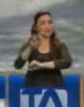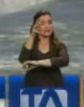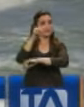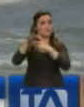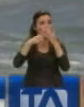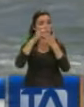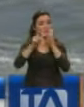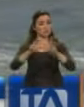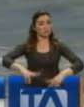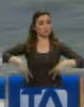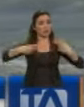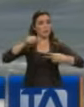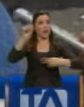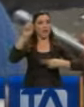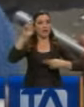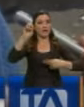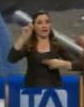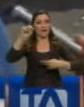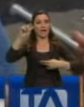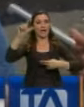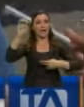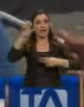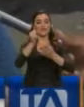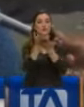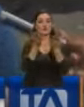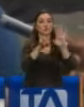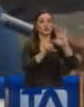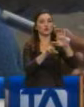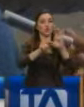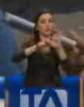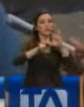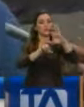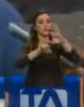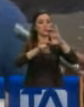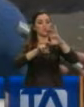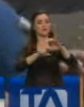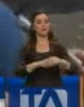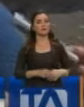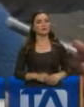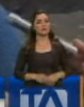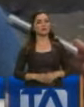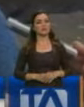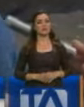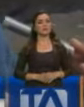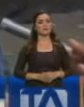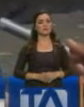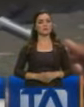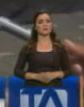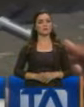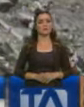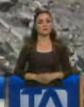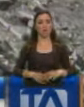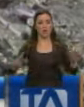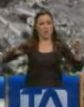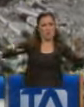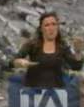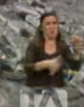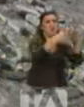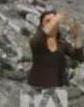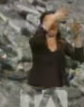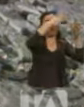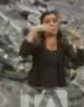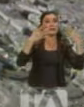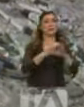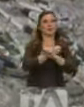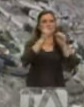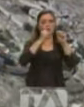habitantes de Arenales de Crucita. De aquí esto se comenzó a llevar todo, De la ola eran hasta acá arriba. En la mañana ya se